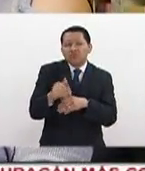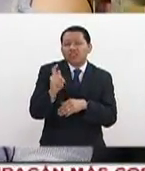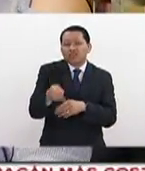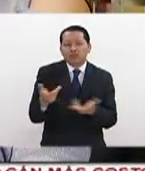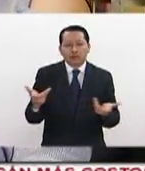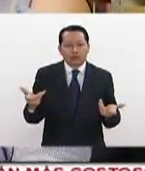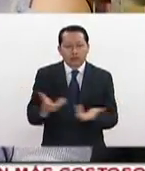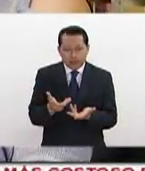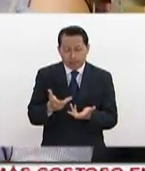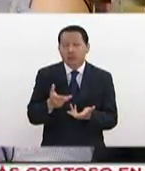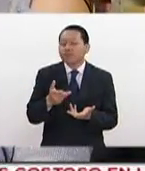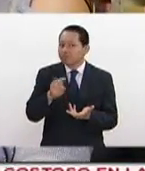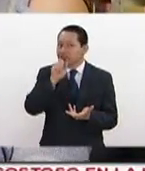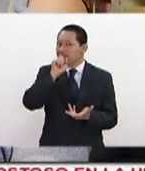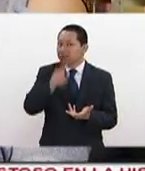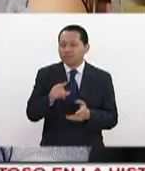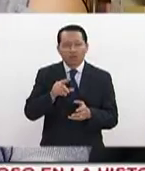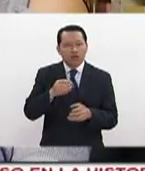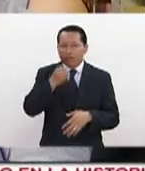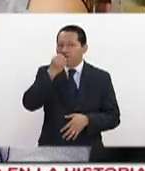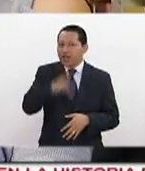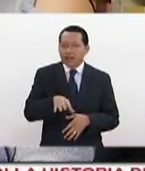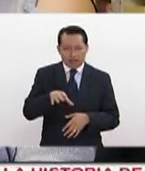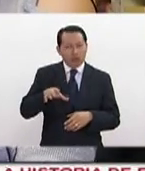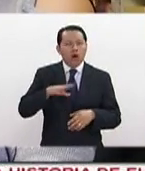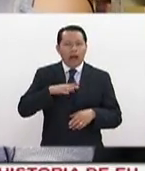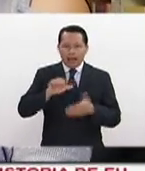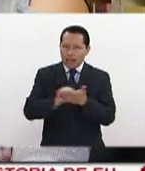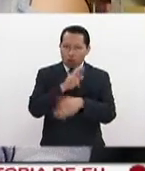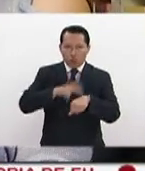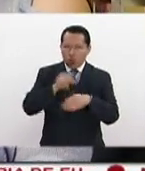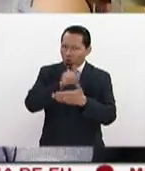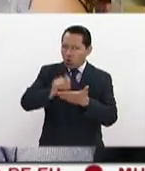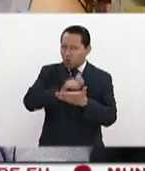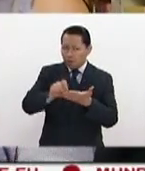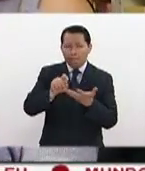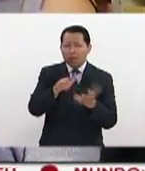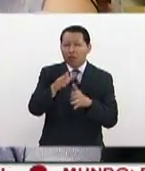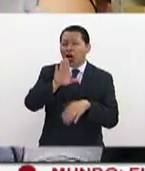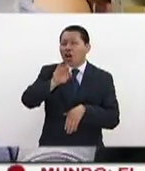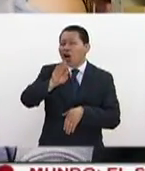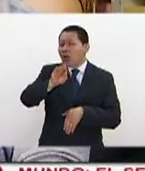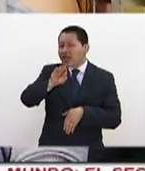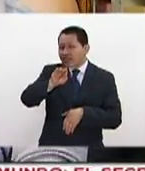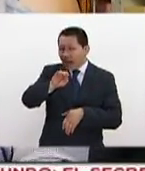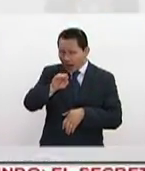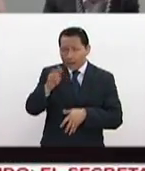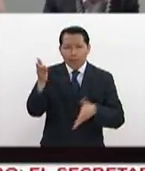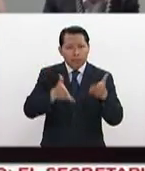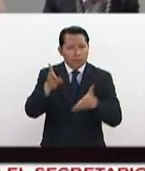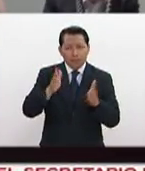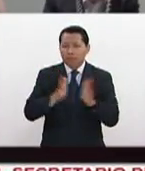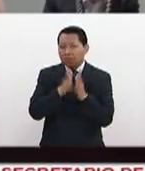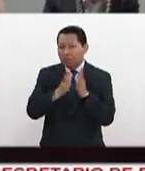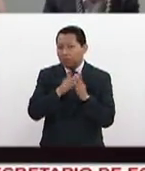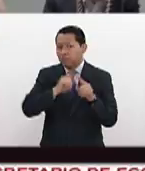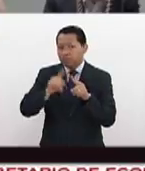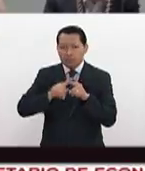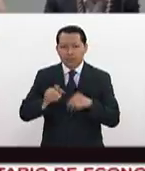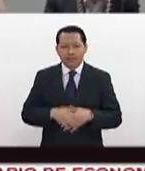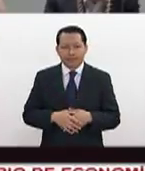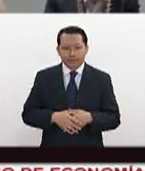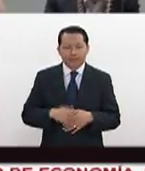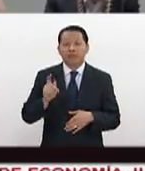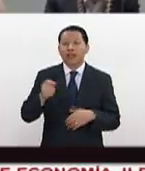pues la conjunción de un cartel fantástico de escritores. Son más de 90 autores y participantes. En su tercera edición,